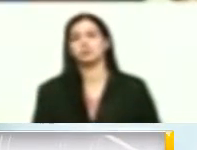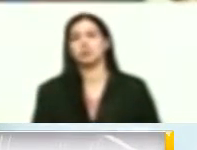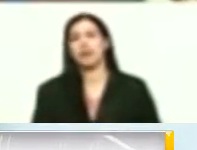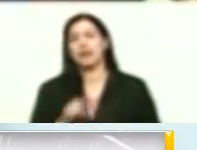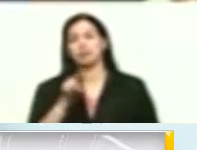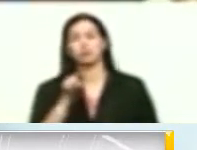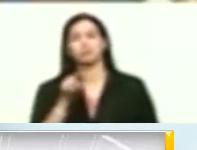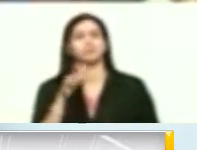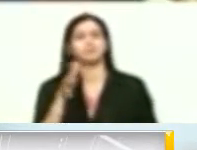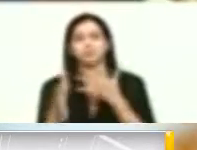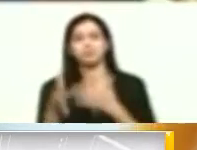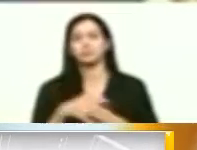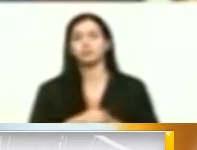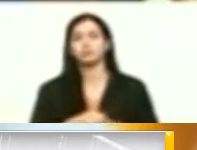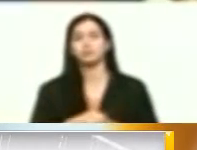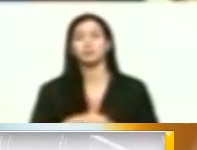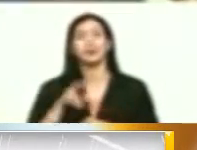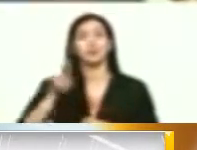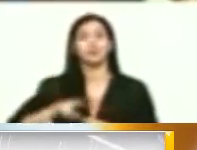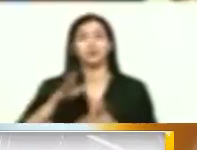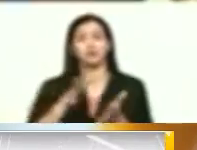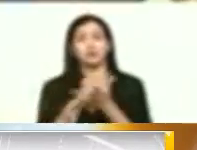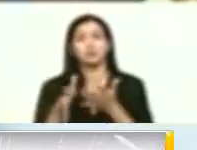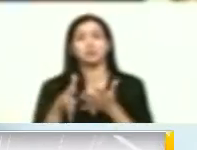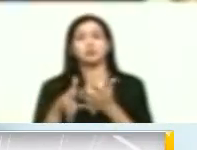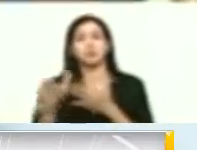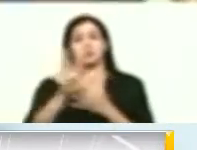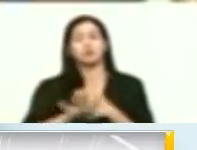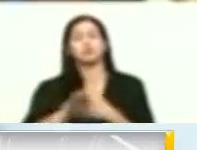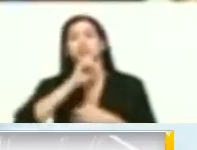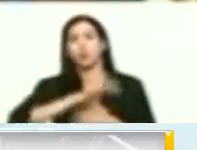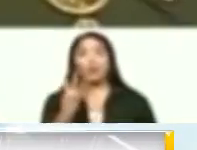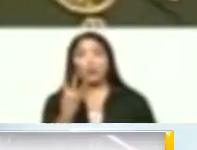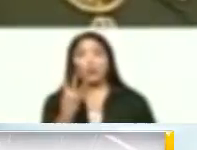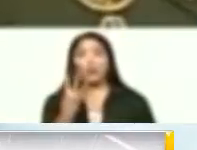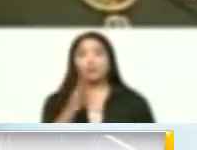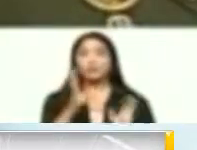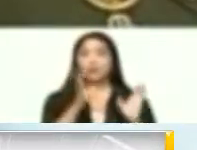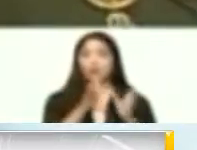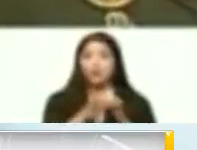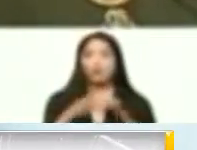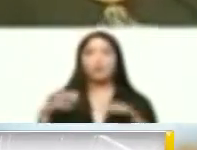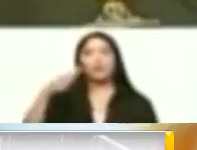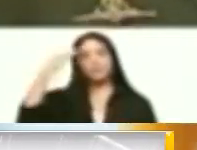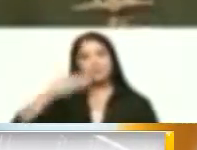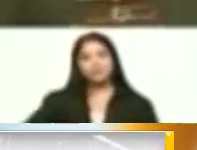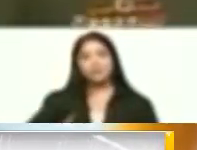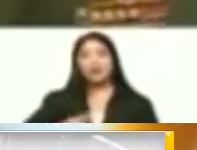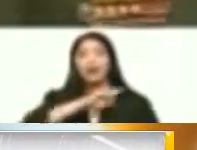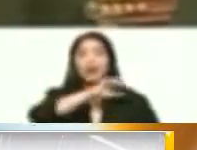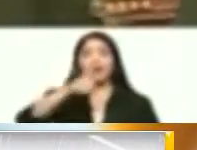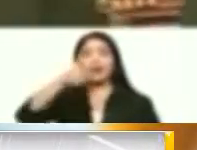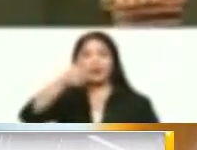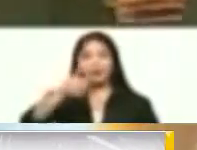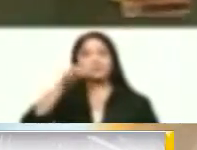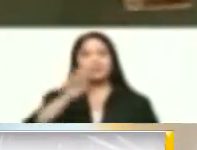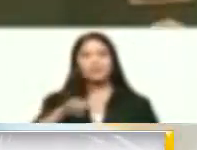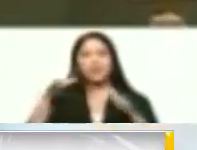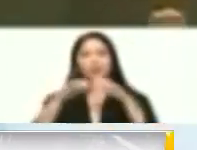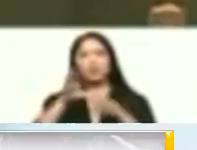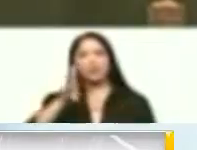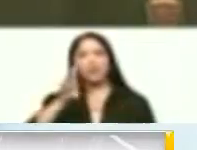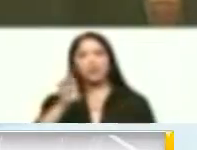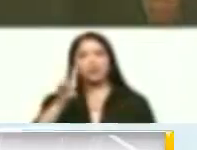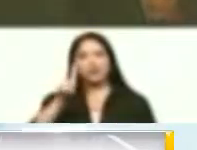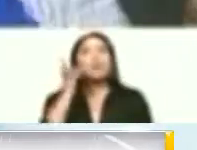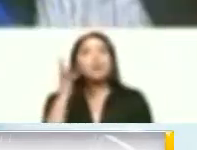dice la realidad histórica del agotamiento del modelo rentista. El jefe de Estado informó que la modificación de la ley tributaria realizada